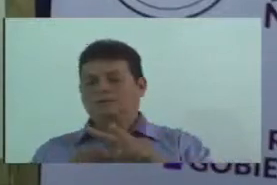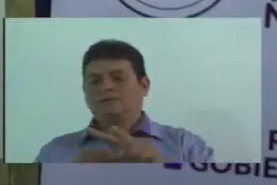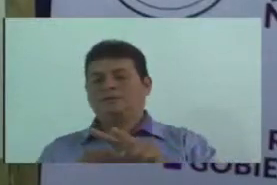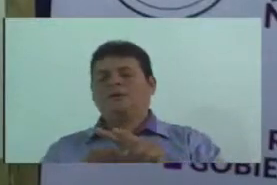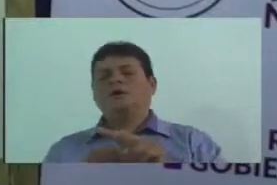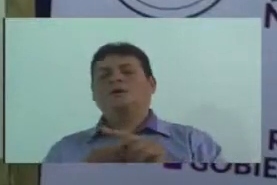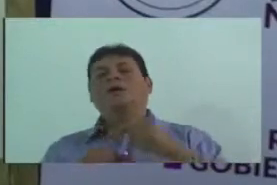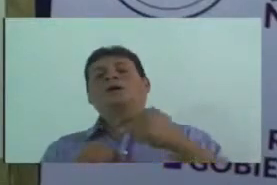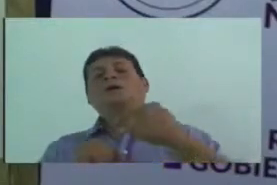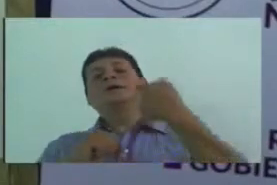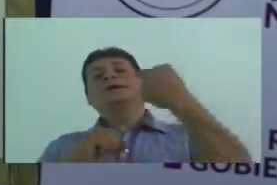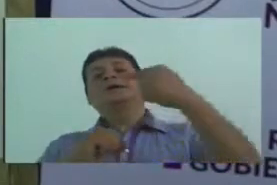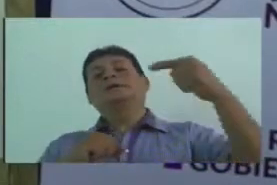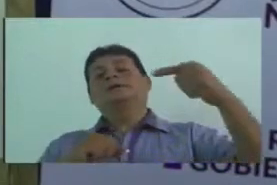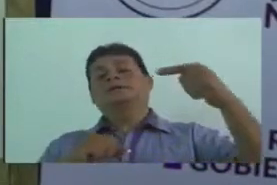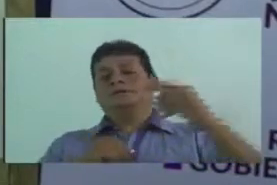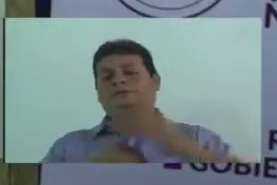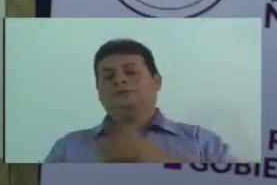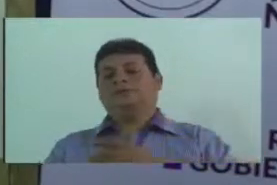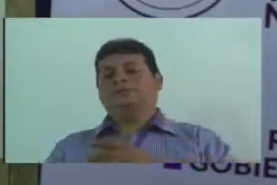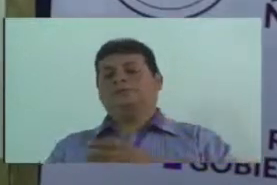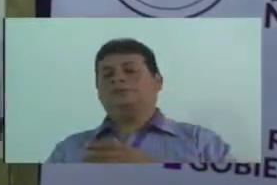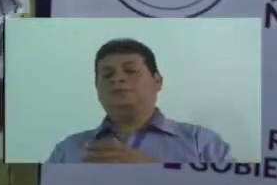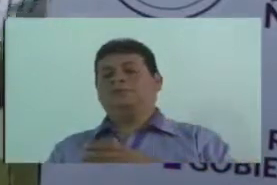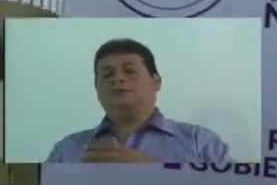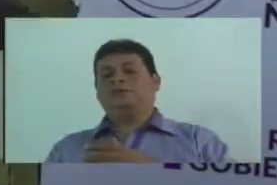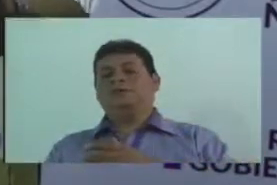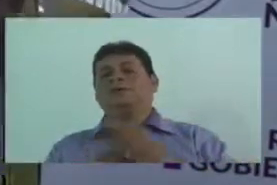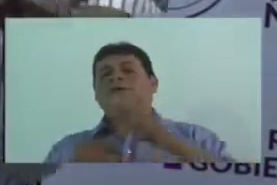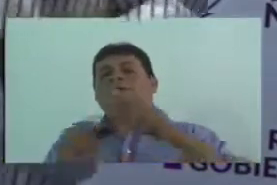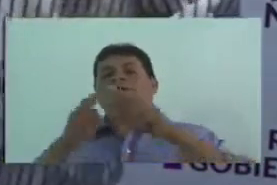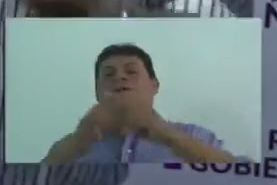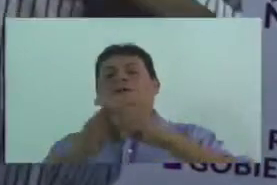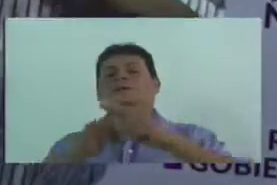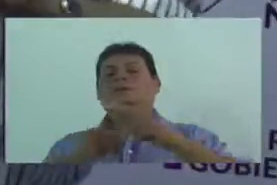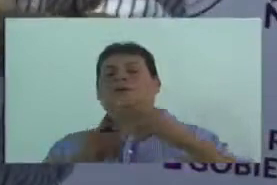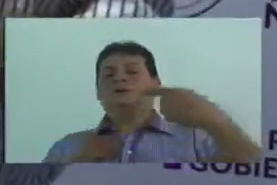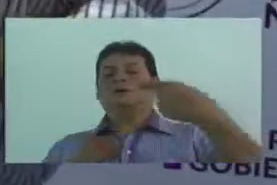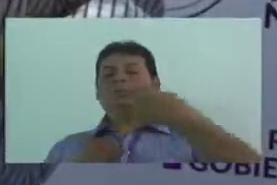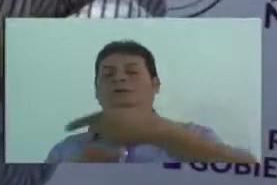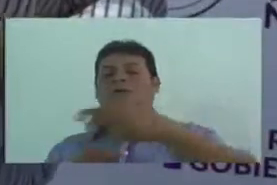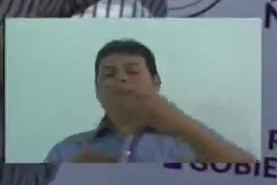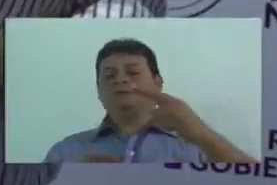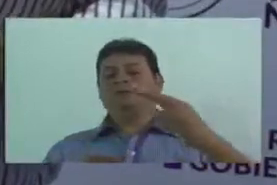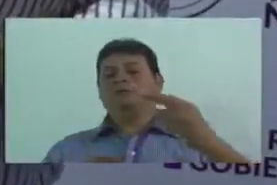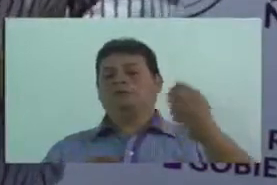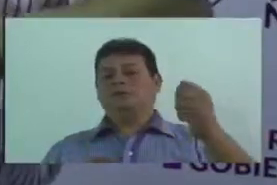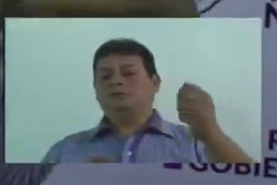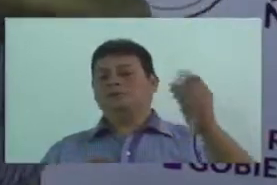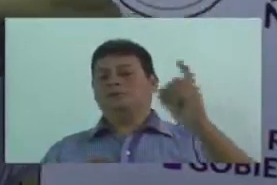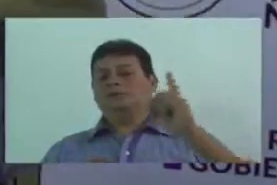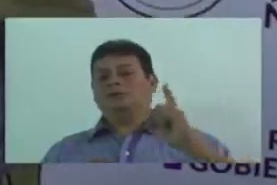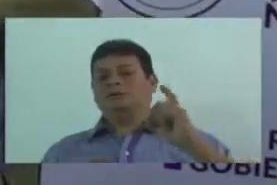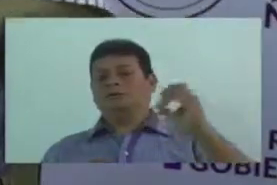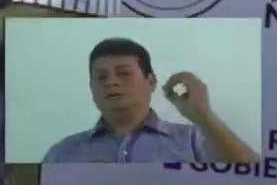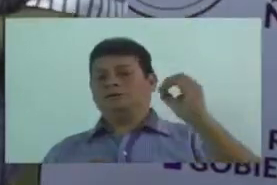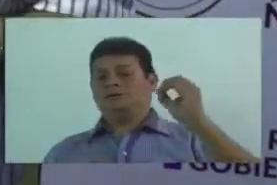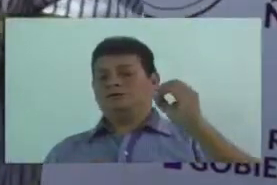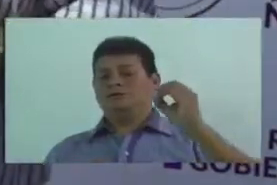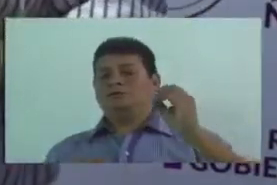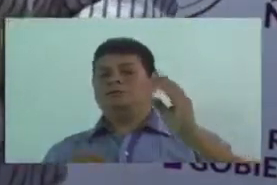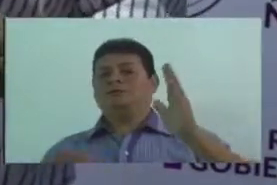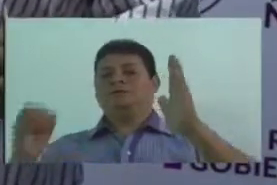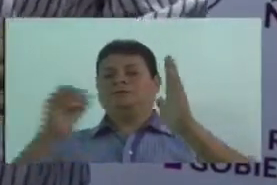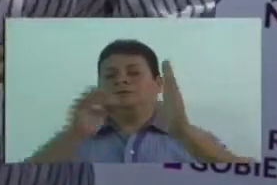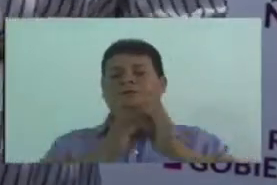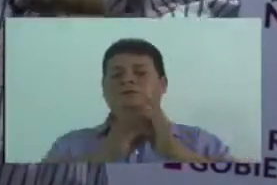una de esas partecitas lo llamamos grados. Son grados sexagesimales, porque están también la palabra